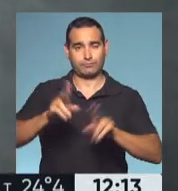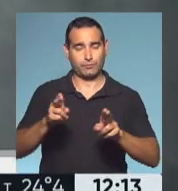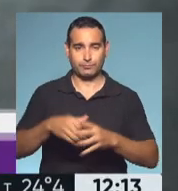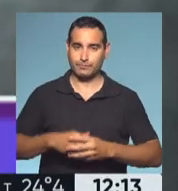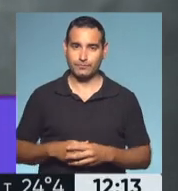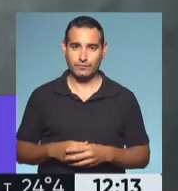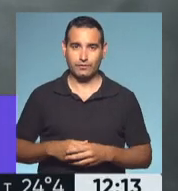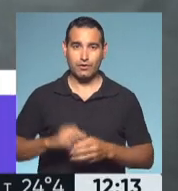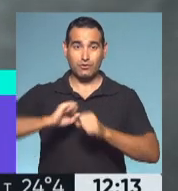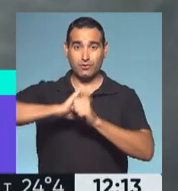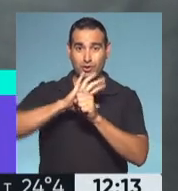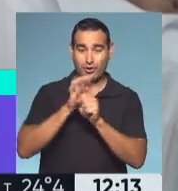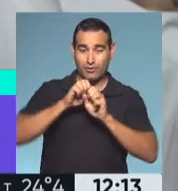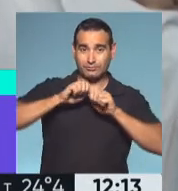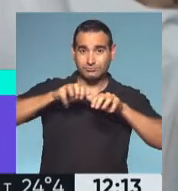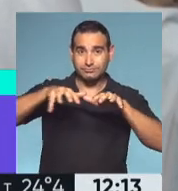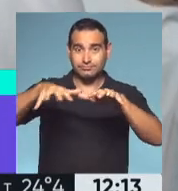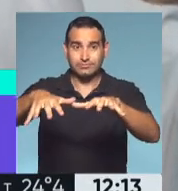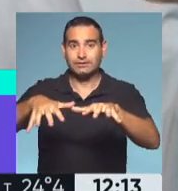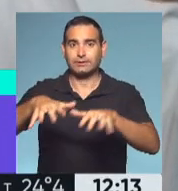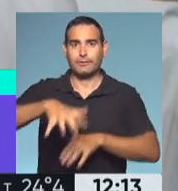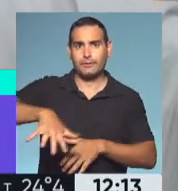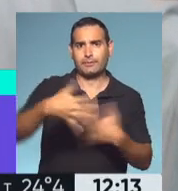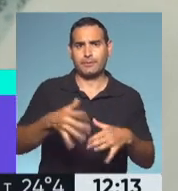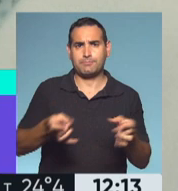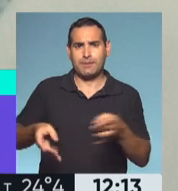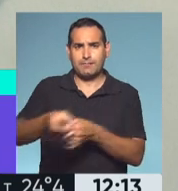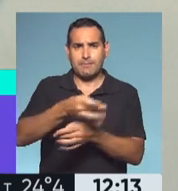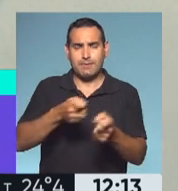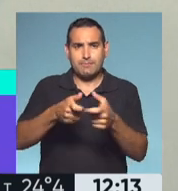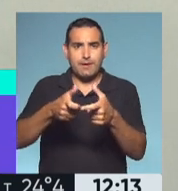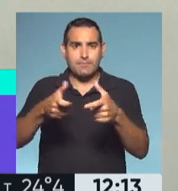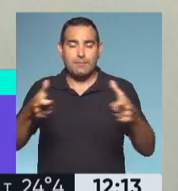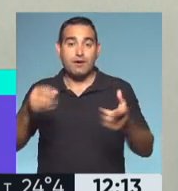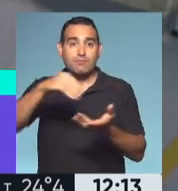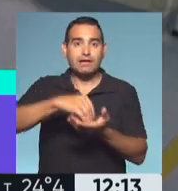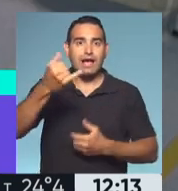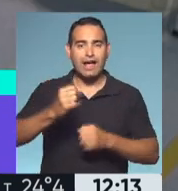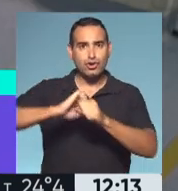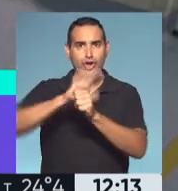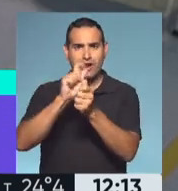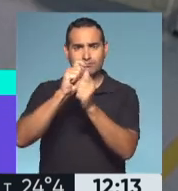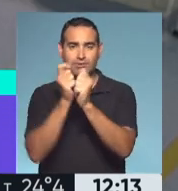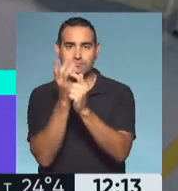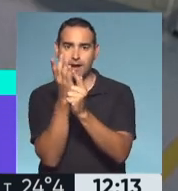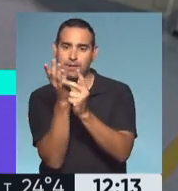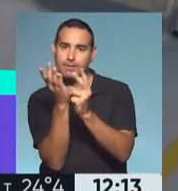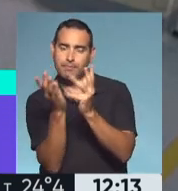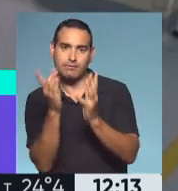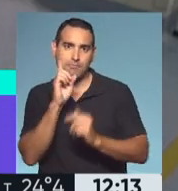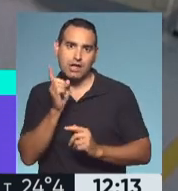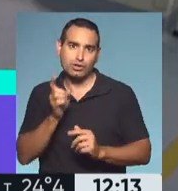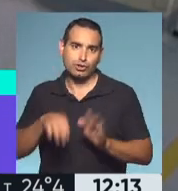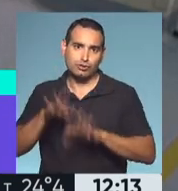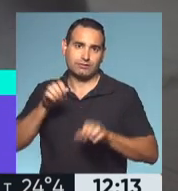La nueva ola de COVID en la región genera más y más contagios. Para colmo, surgen cepas que amenazan con atravesar todas